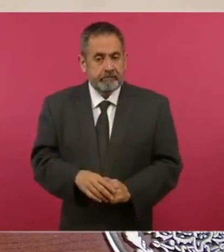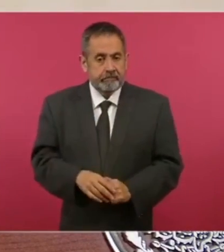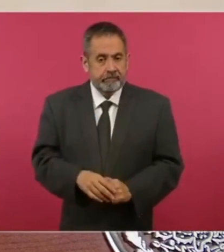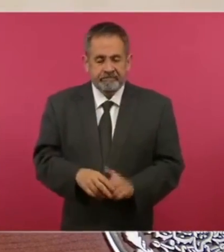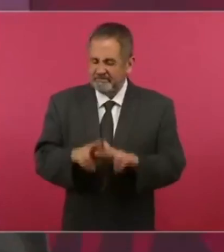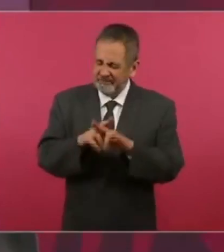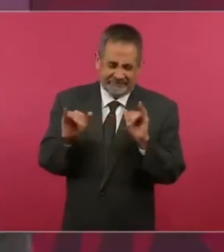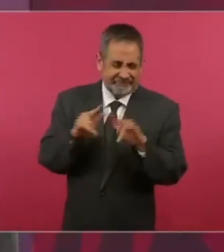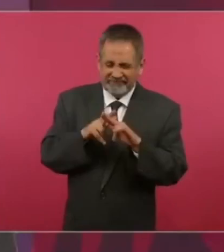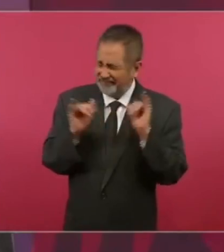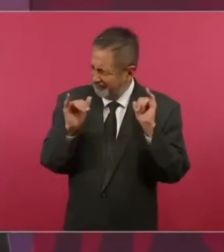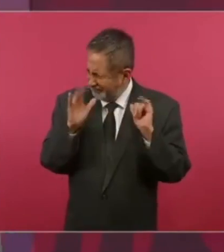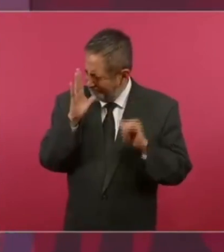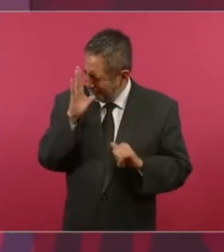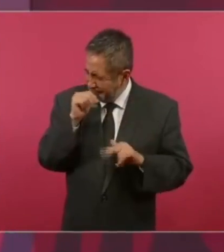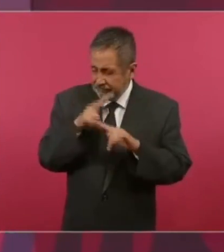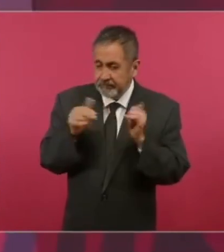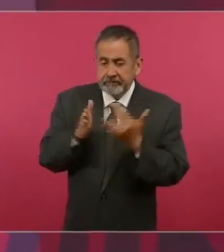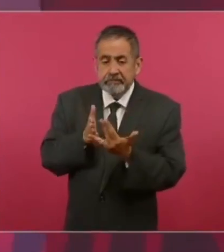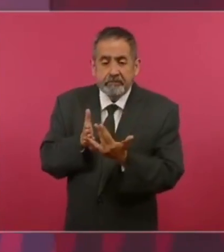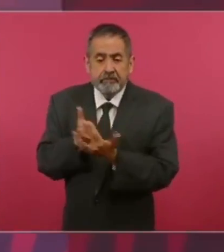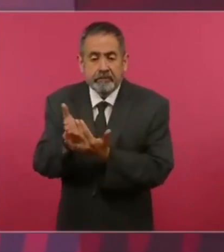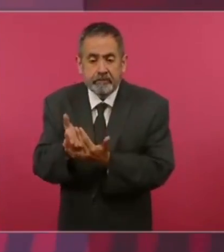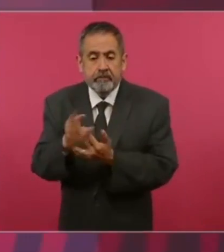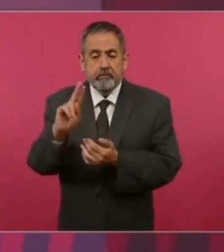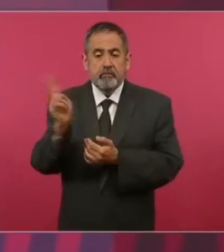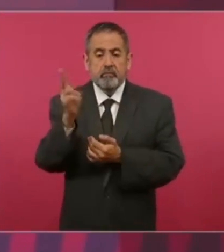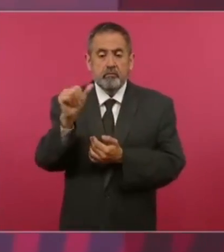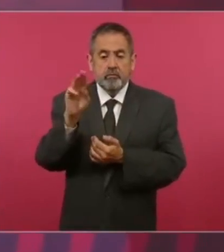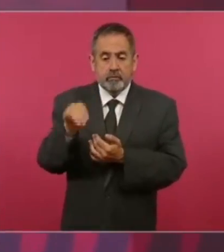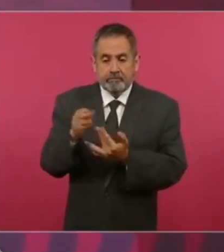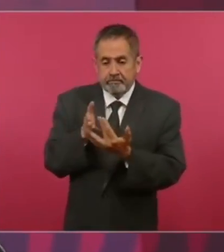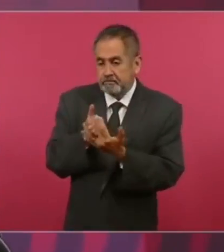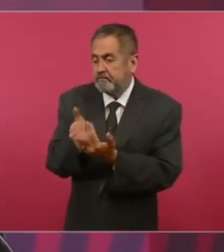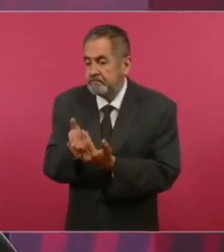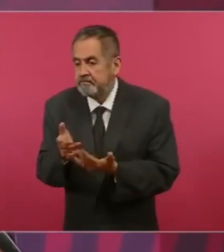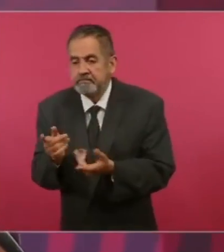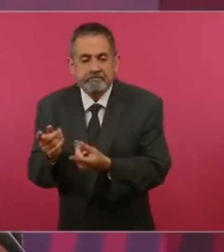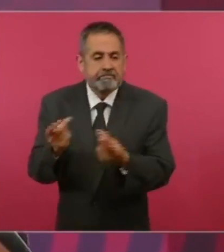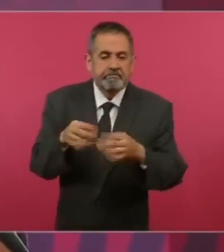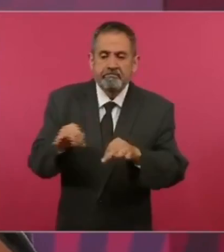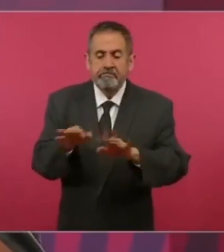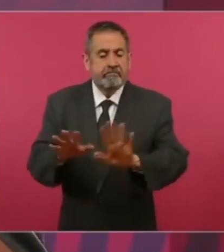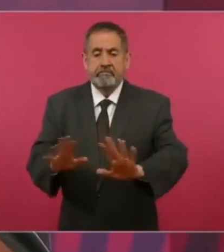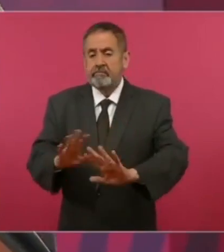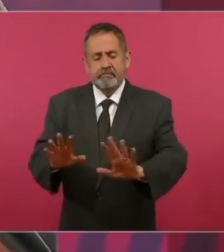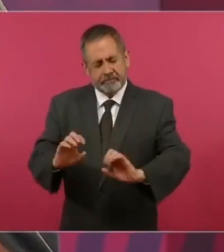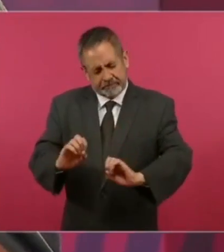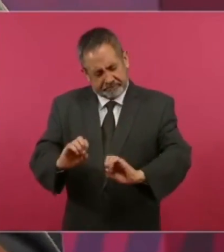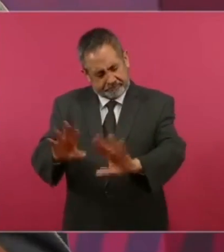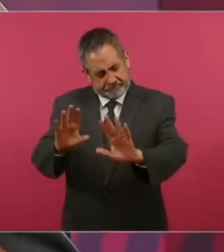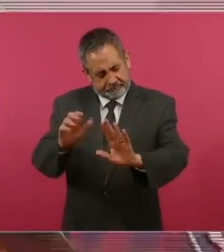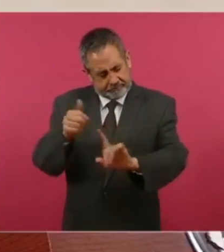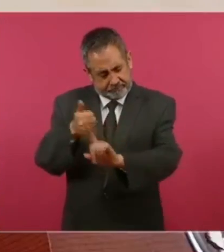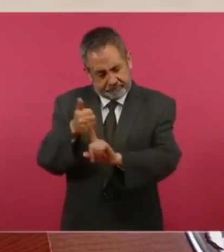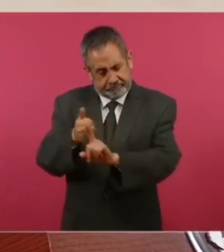de ninguna manera vamos a intervenir en los asuntos de la UNAM.